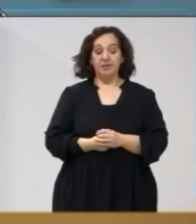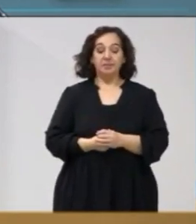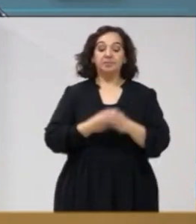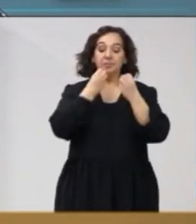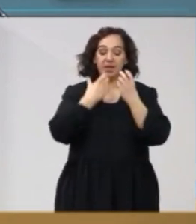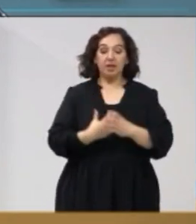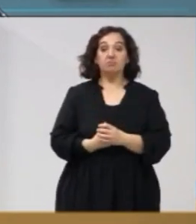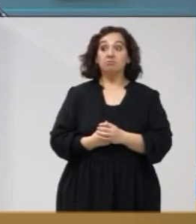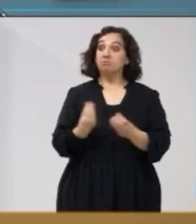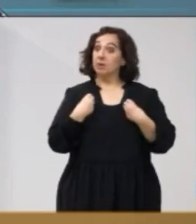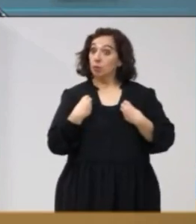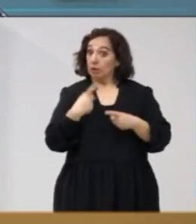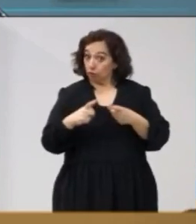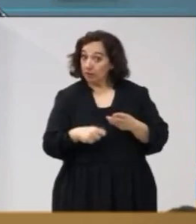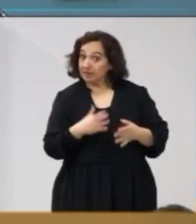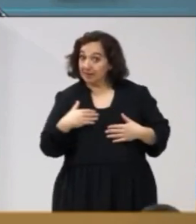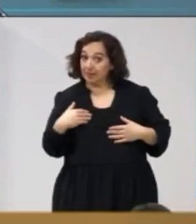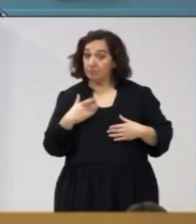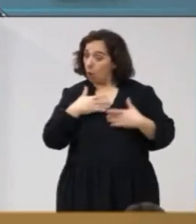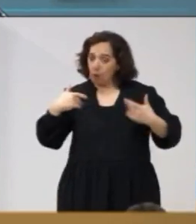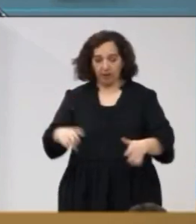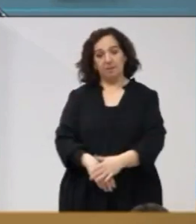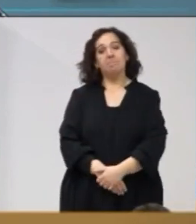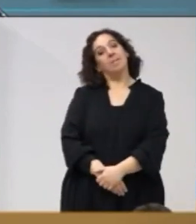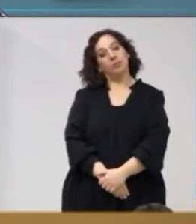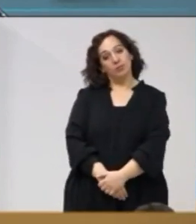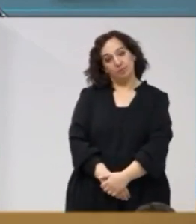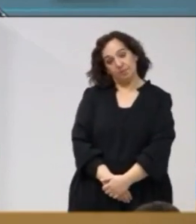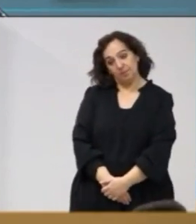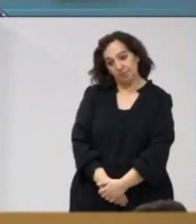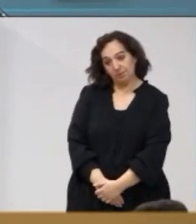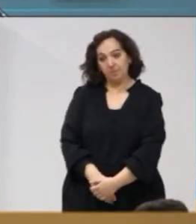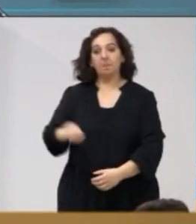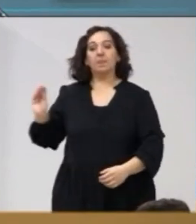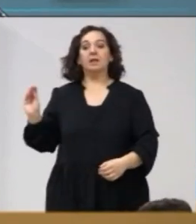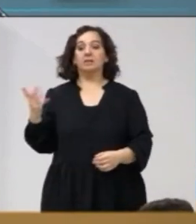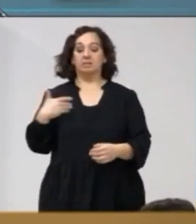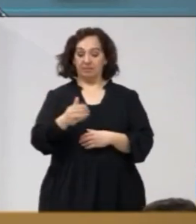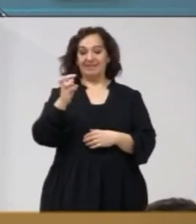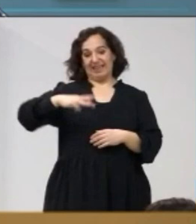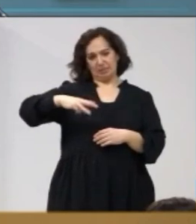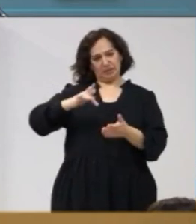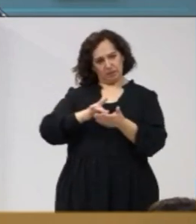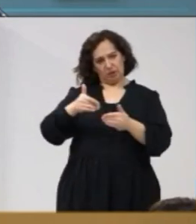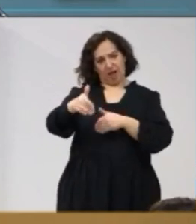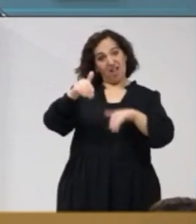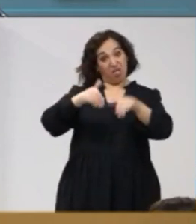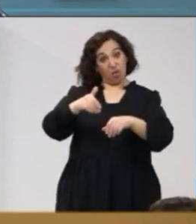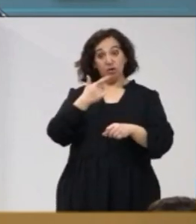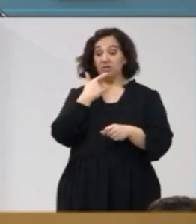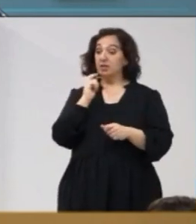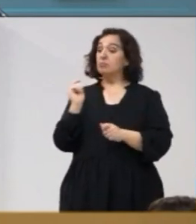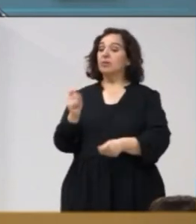Bien, me quieren preguntar cosas, lo que quieran. Venga. Presidente, solo quedan 3 meses para las elecciones. ¿Nombrará un